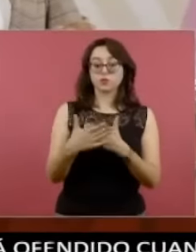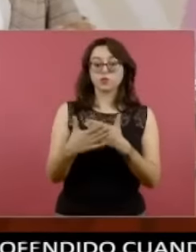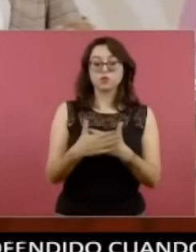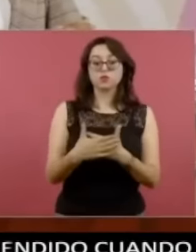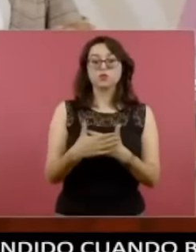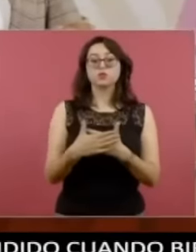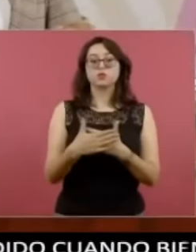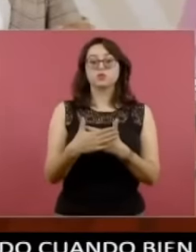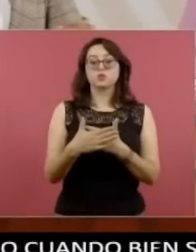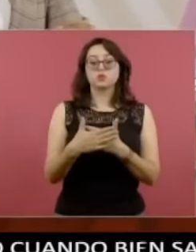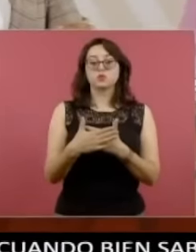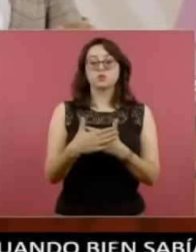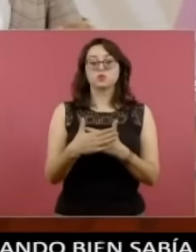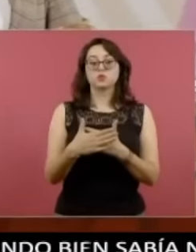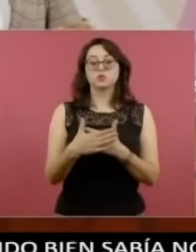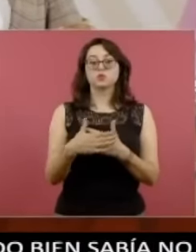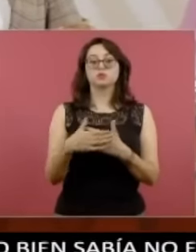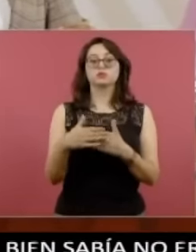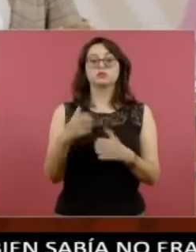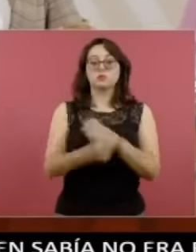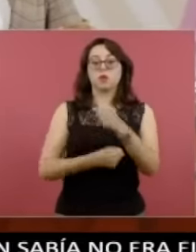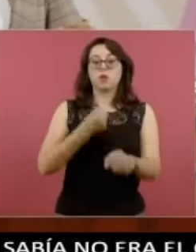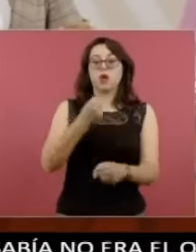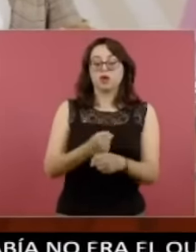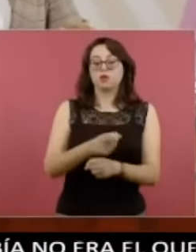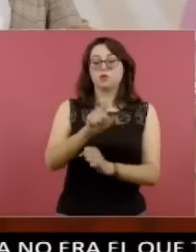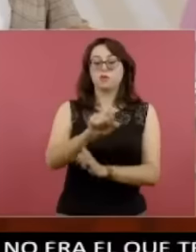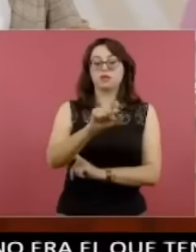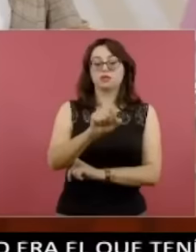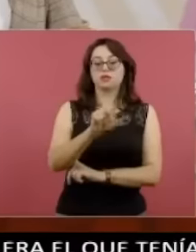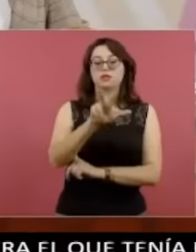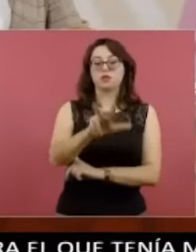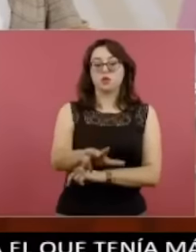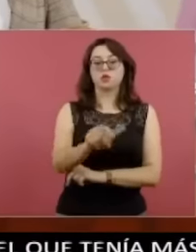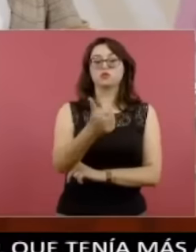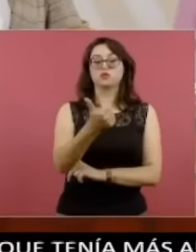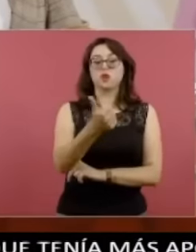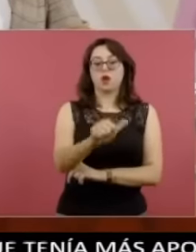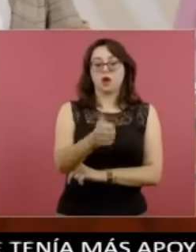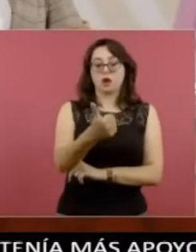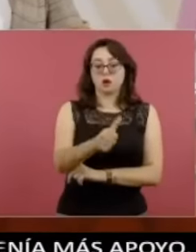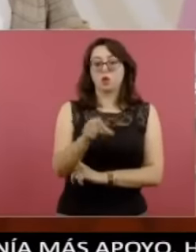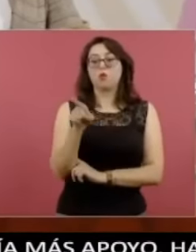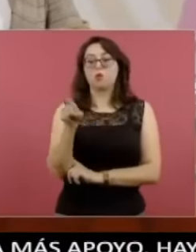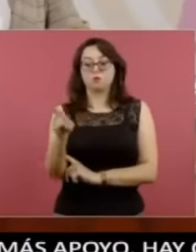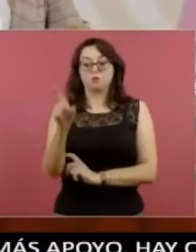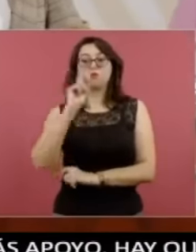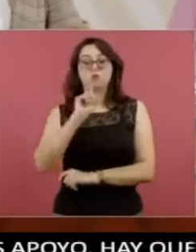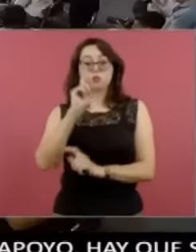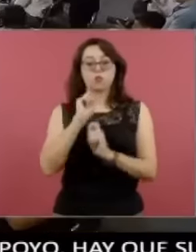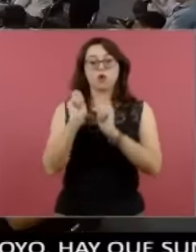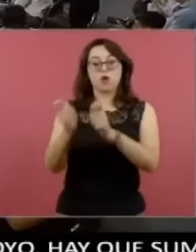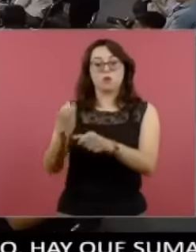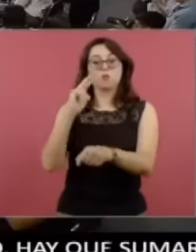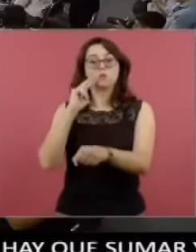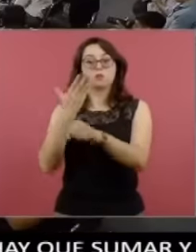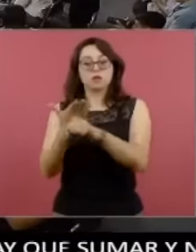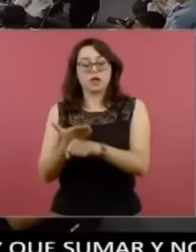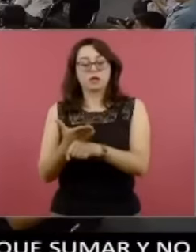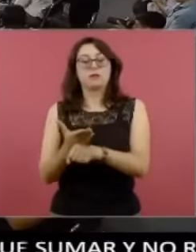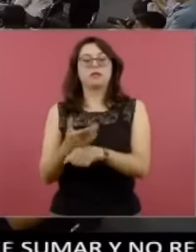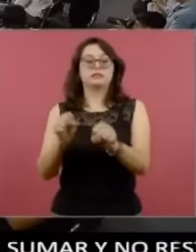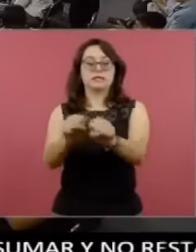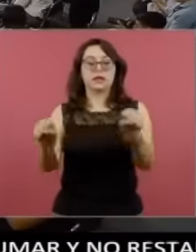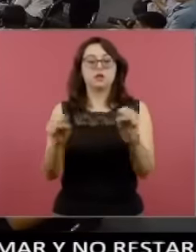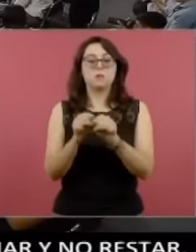tardes Sí qué tal Pepe Cómo estás Te saludo con gusto esta tarde pues de hecho ya terminó esta conferencia de prensa la segunda